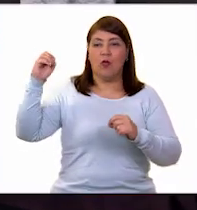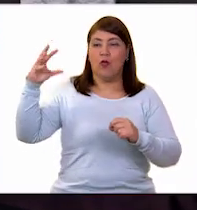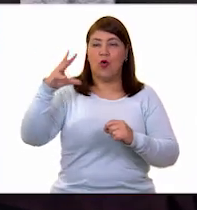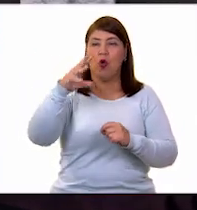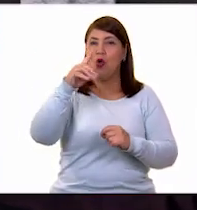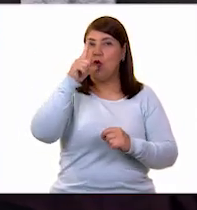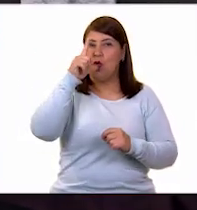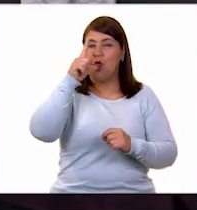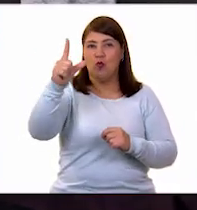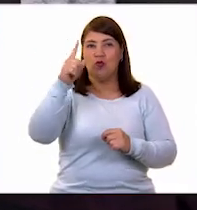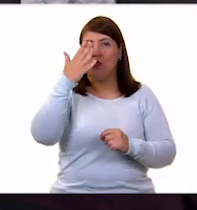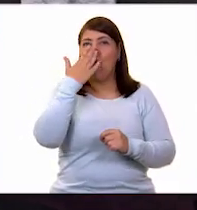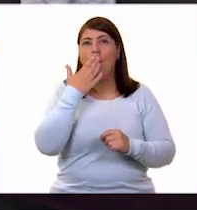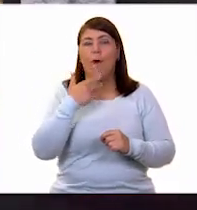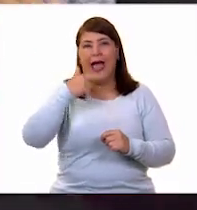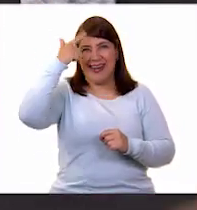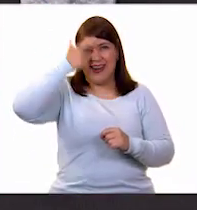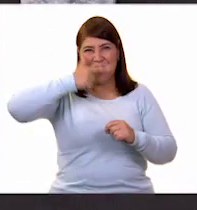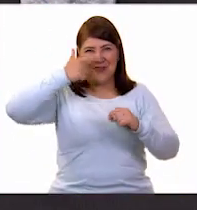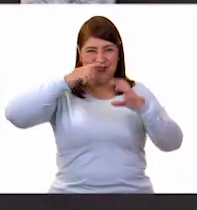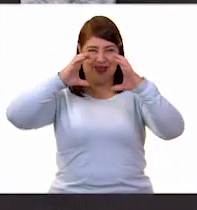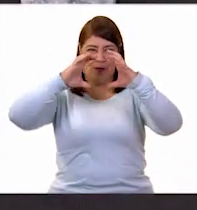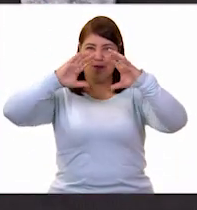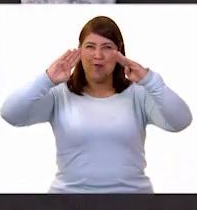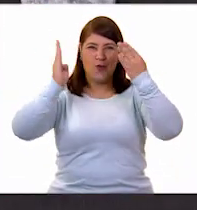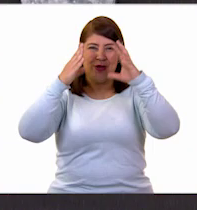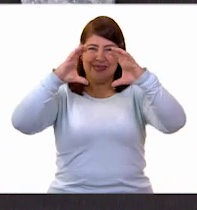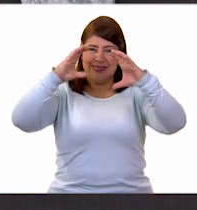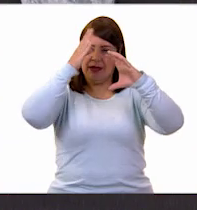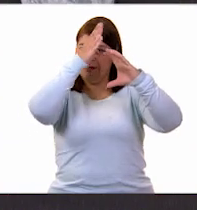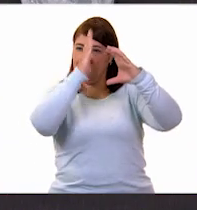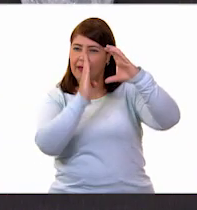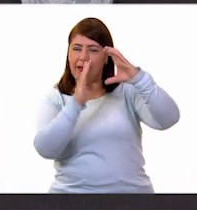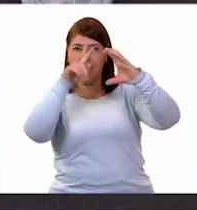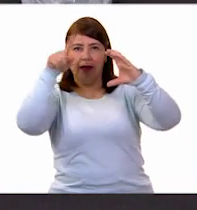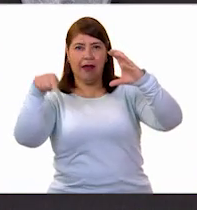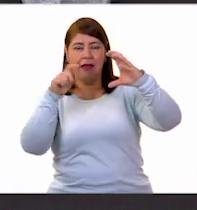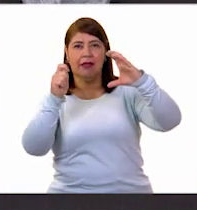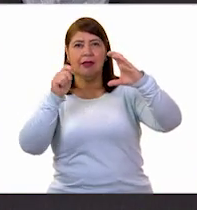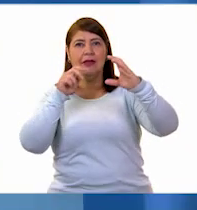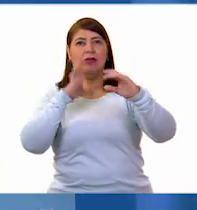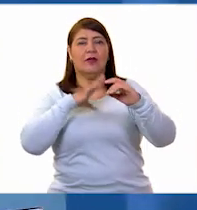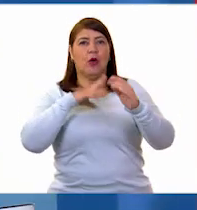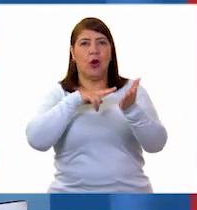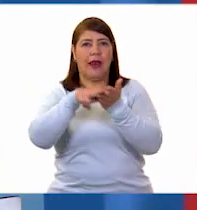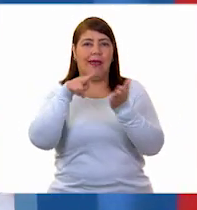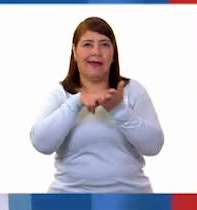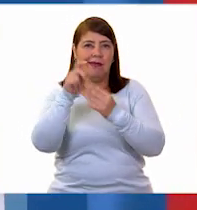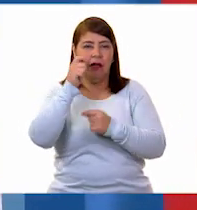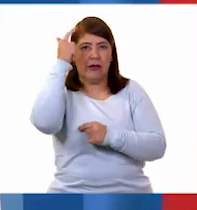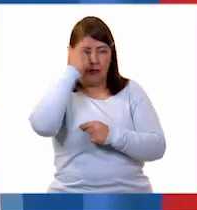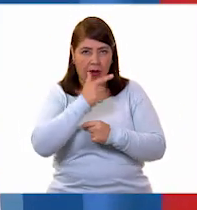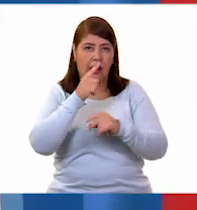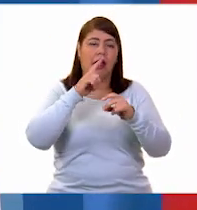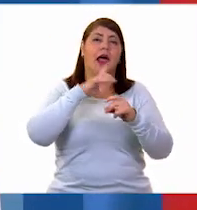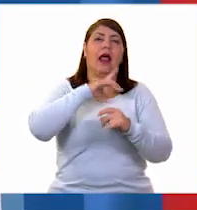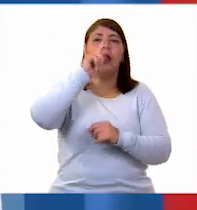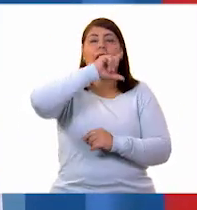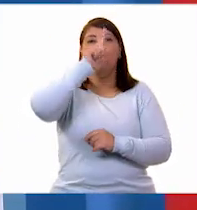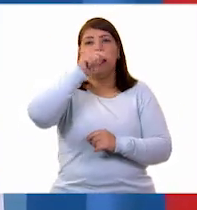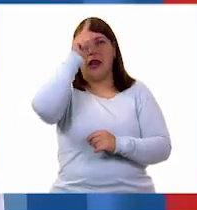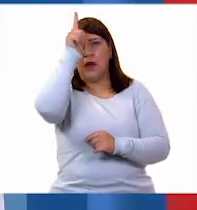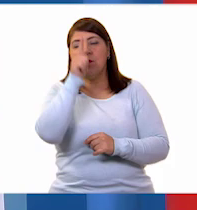¡Ah! Ahí está, de noche para la mitad de la Tierra. Así es. Y la luna queda ensombrecida totalmente. Mira.